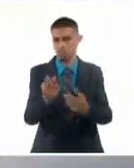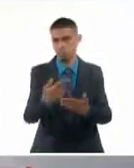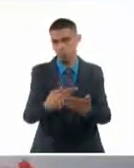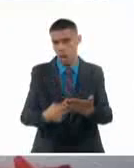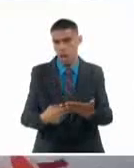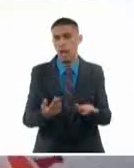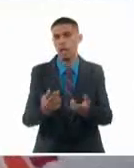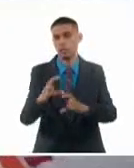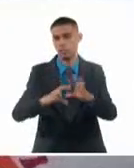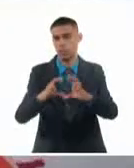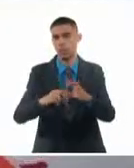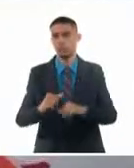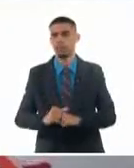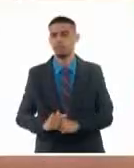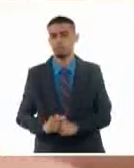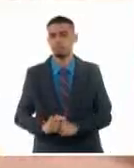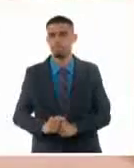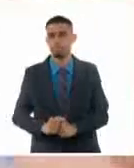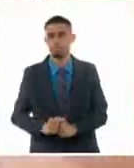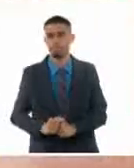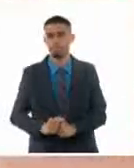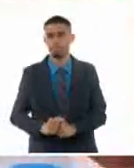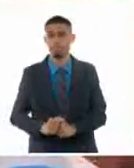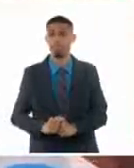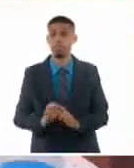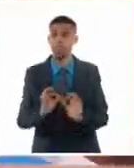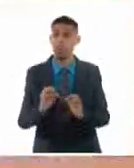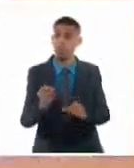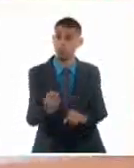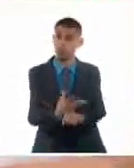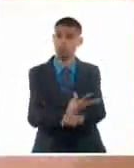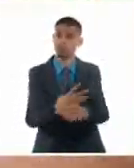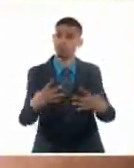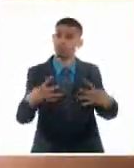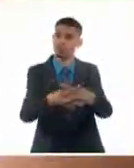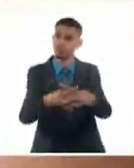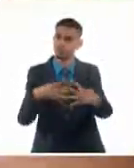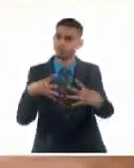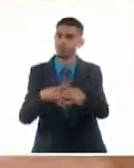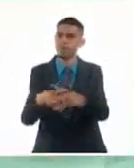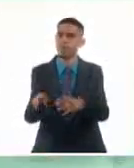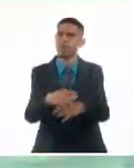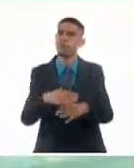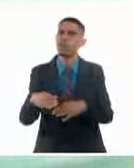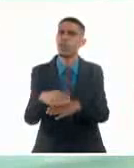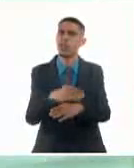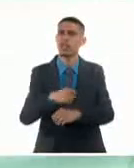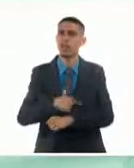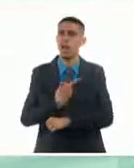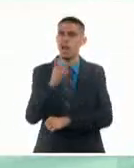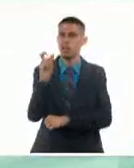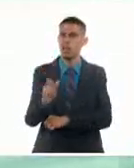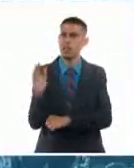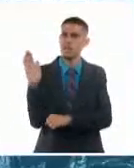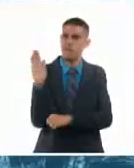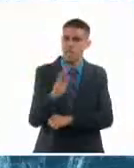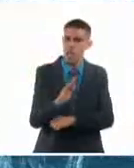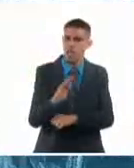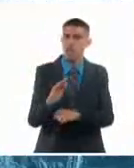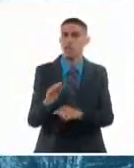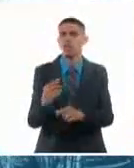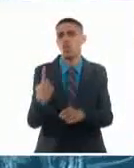muy, muy impresionante el vínculo entre nuestros artistas que vienen de otras latitudes, cómo se entregan de manera